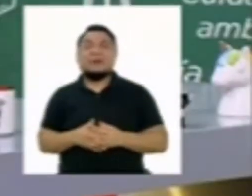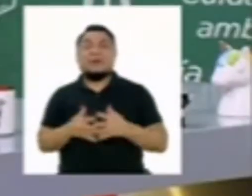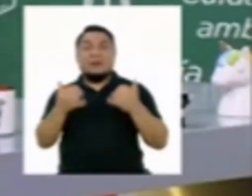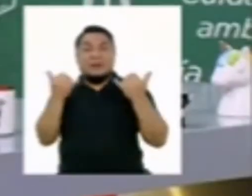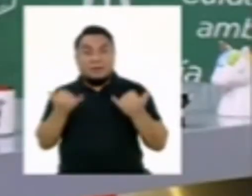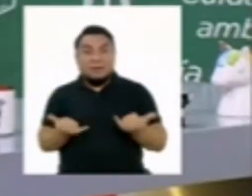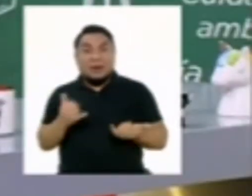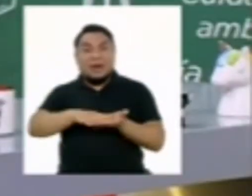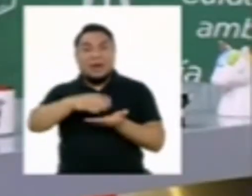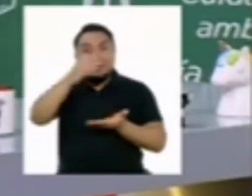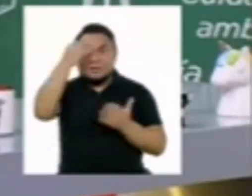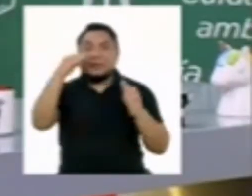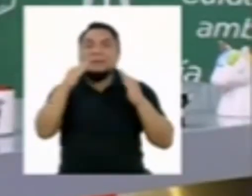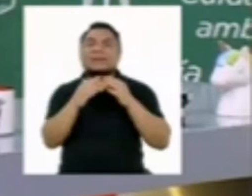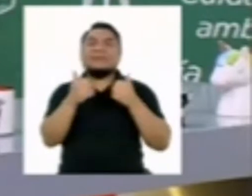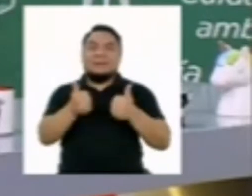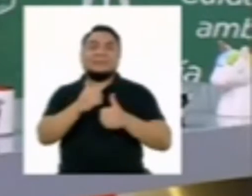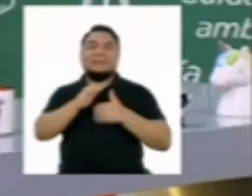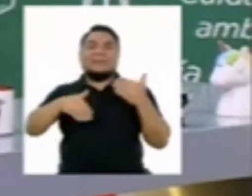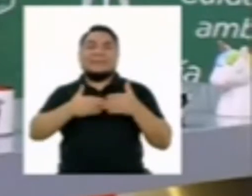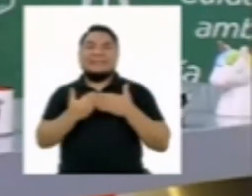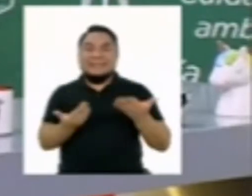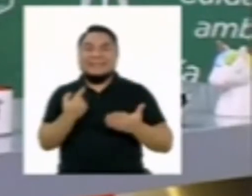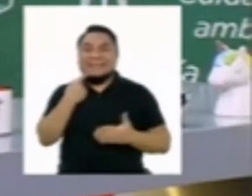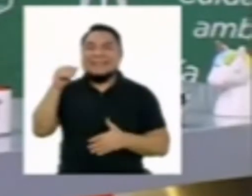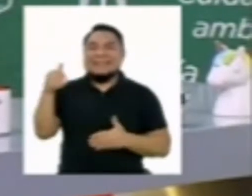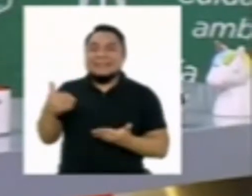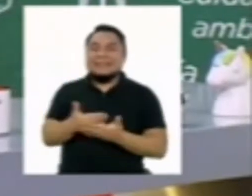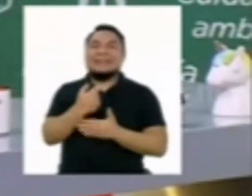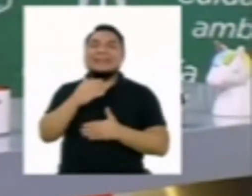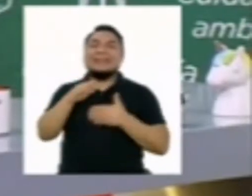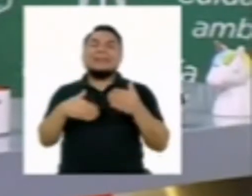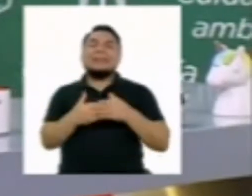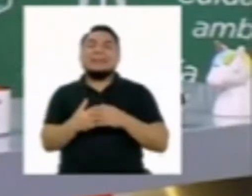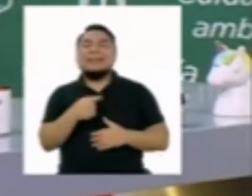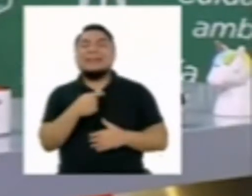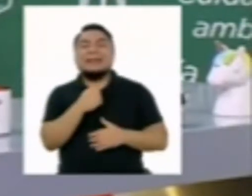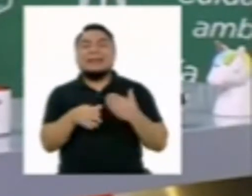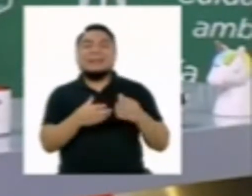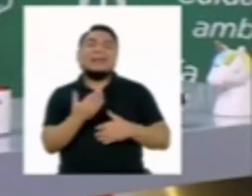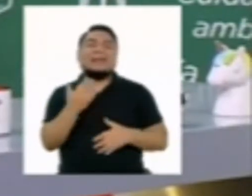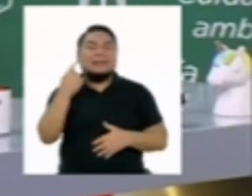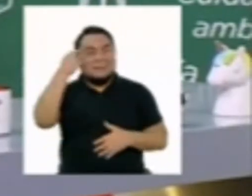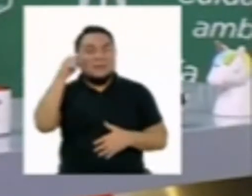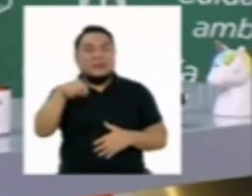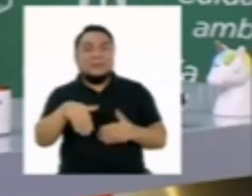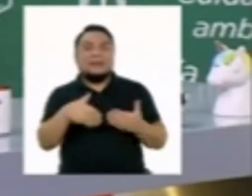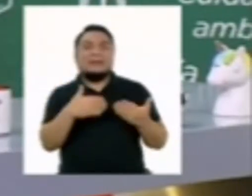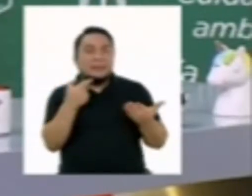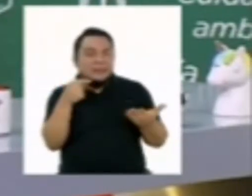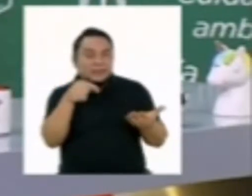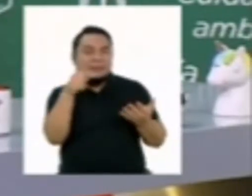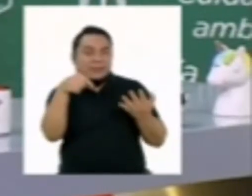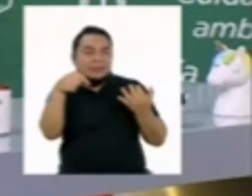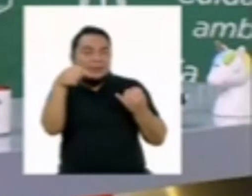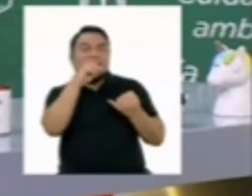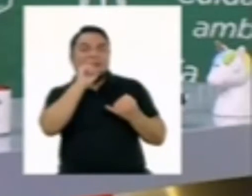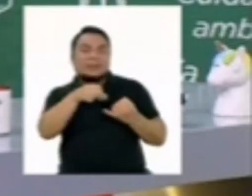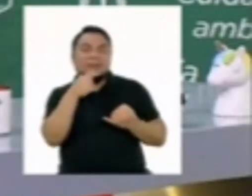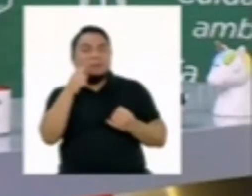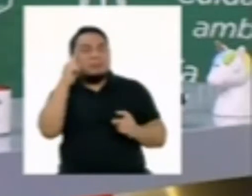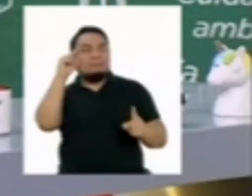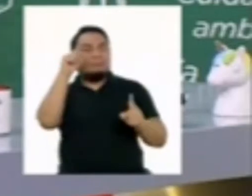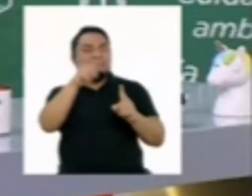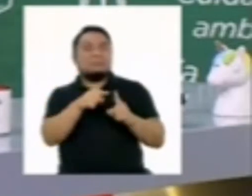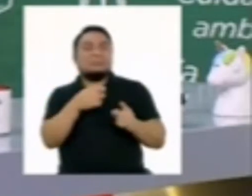Hoy, en Aprendo en Casa, estamos iniciando una nueva experiencia de aprendizaje que durará 2 semanas, cuyo